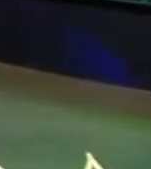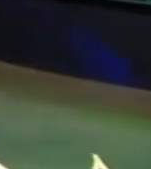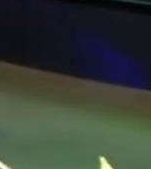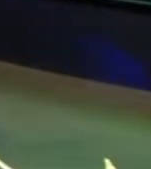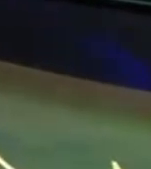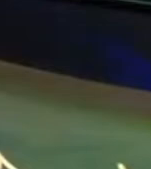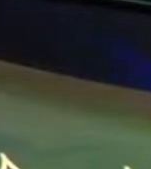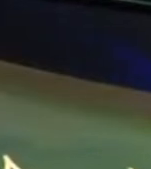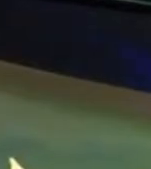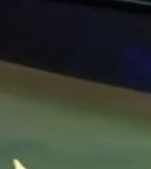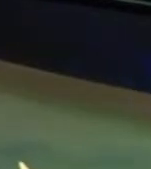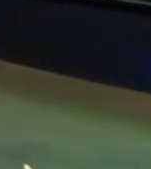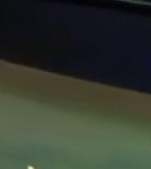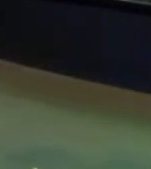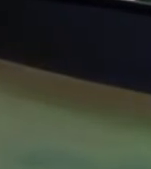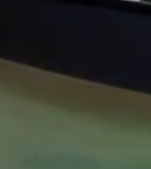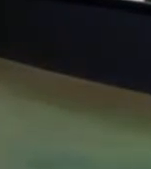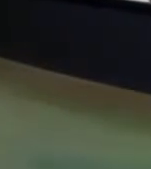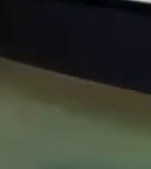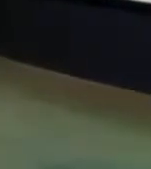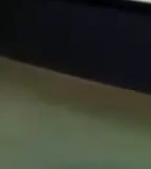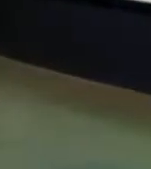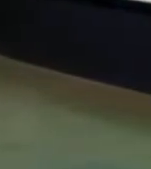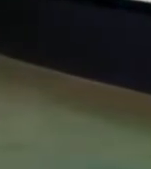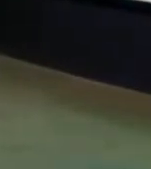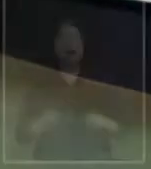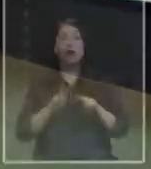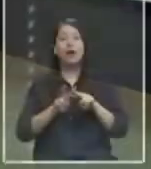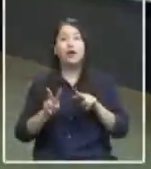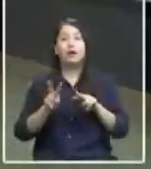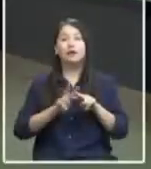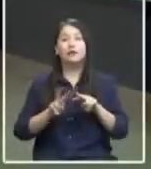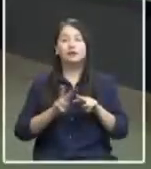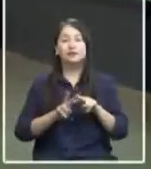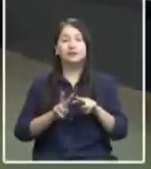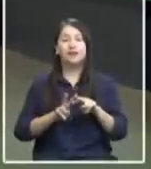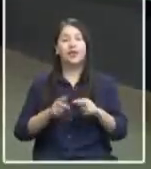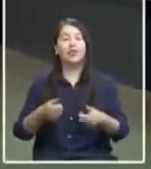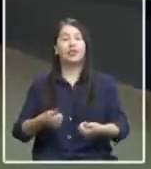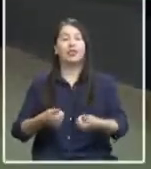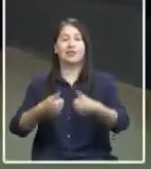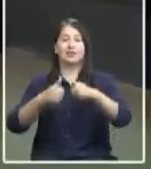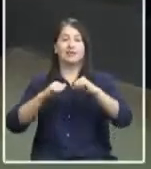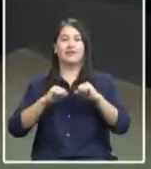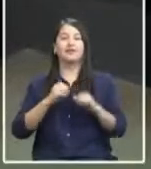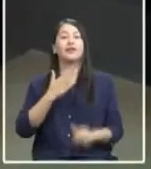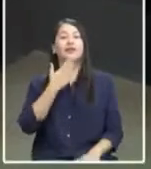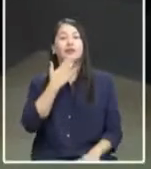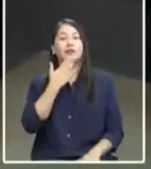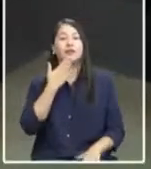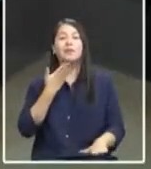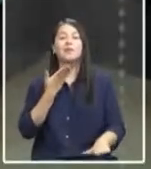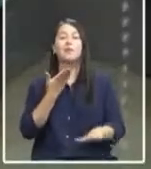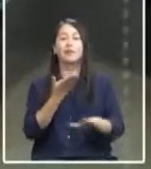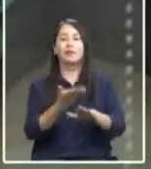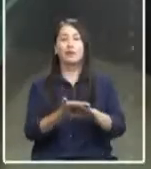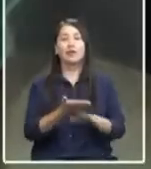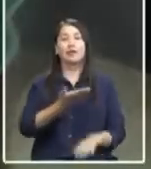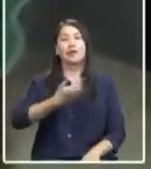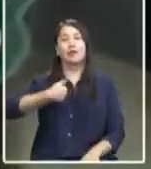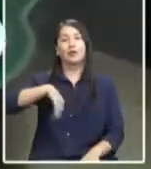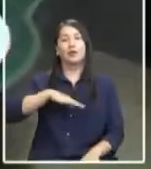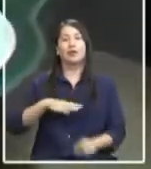equilibrio para generar los desafíos y también las propuestas que nuestra